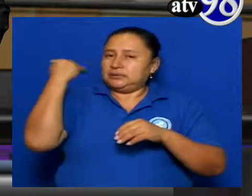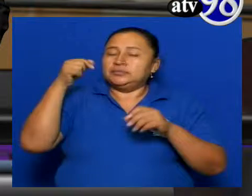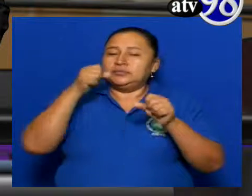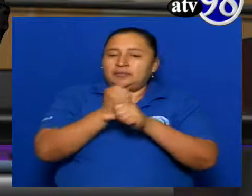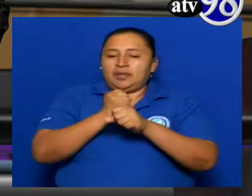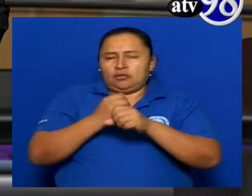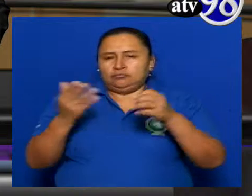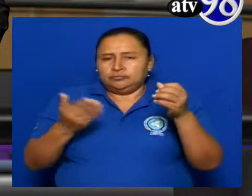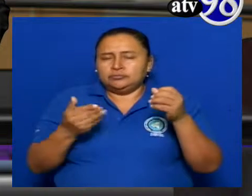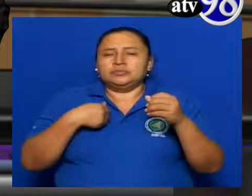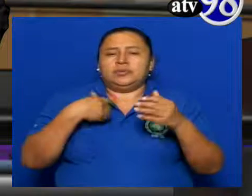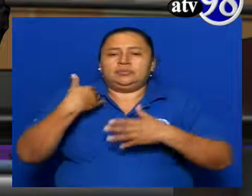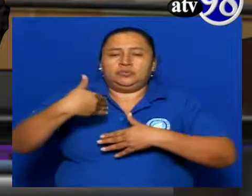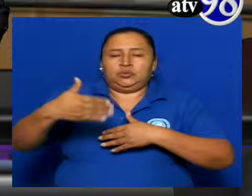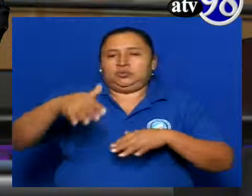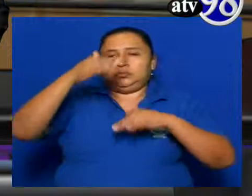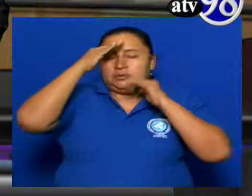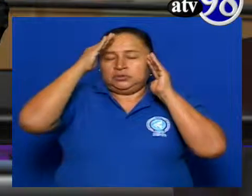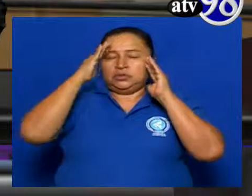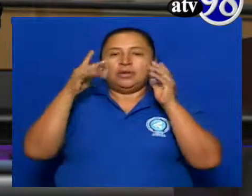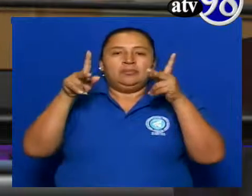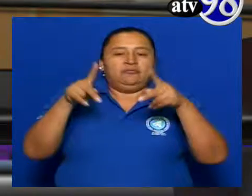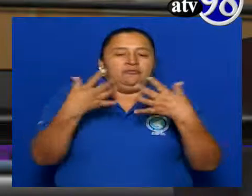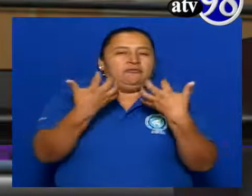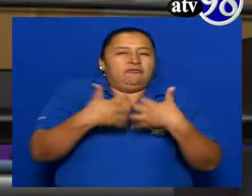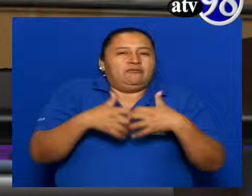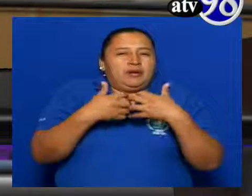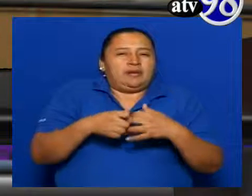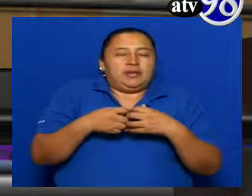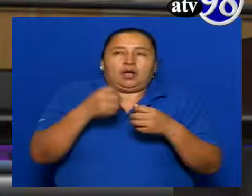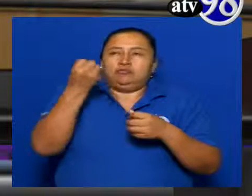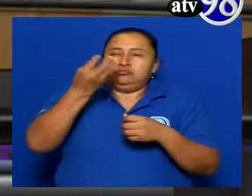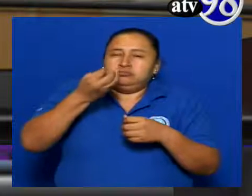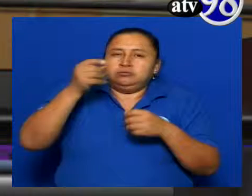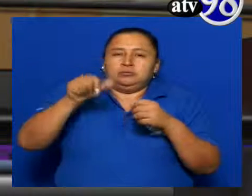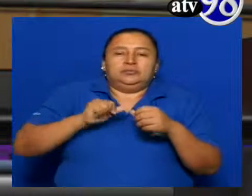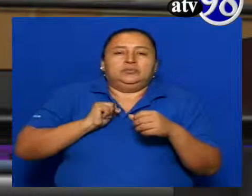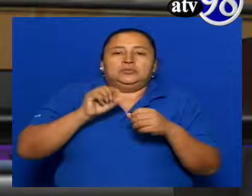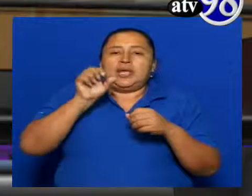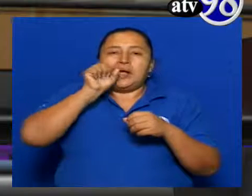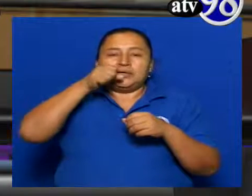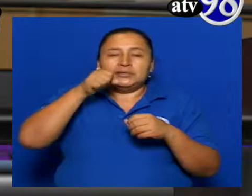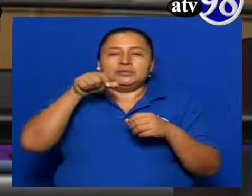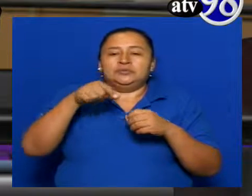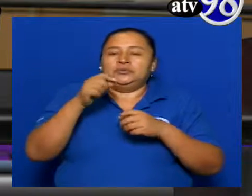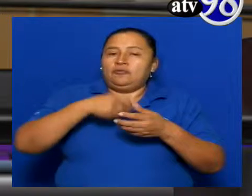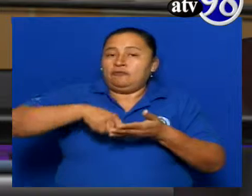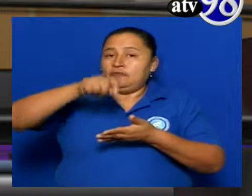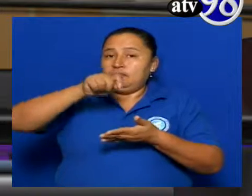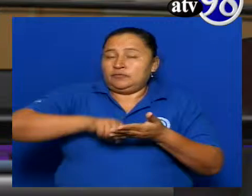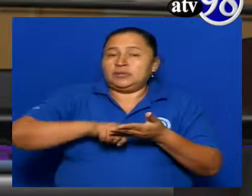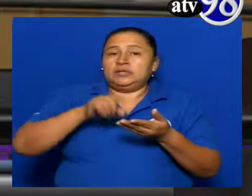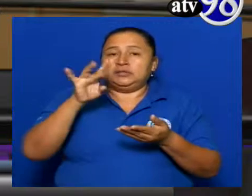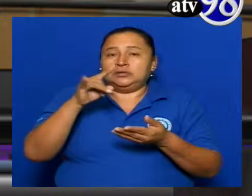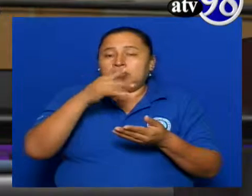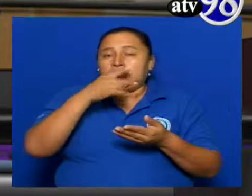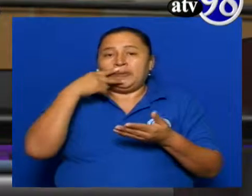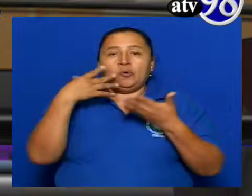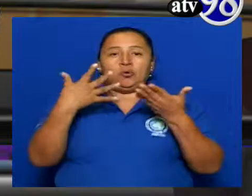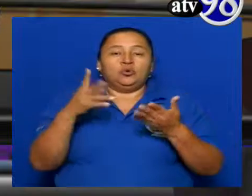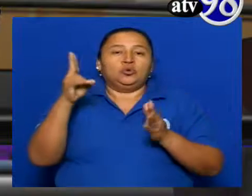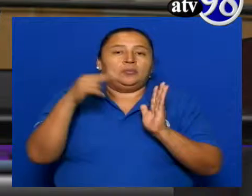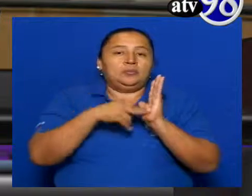proceso de privatización de los ingenios, suscrito el 25 de junio de 2014, y autorización de deuda